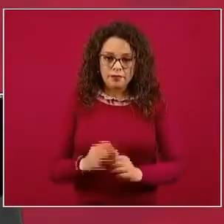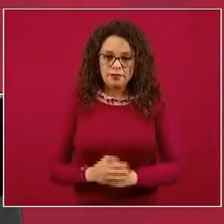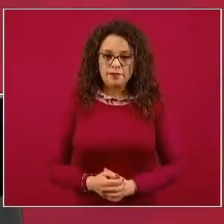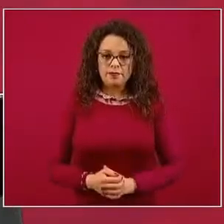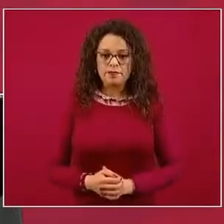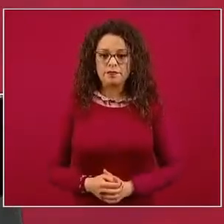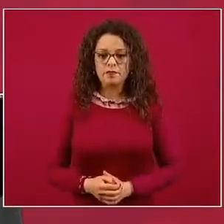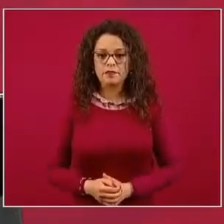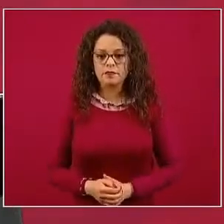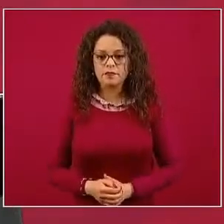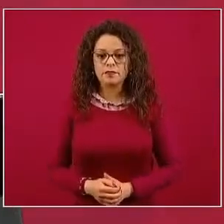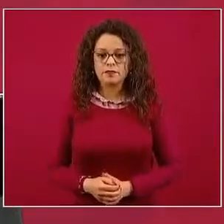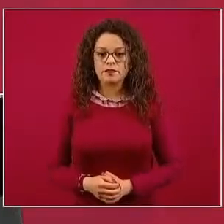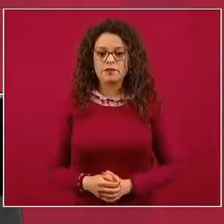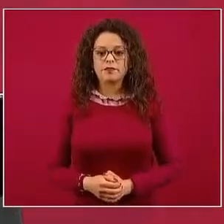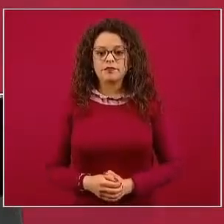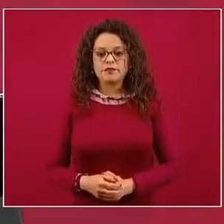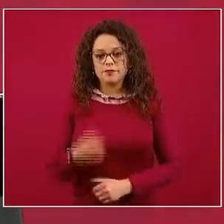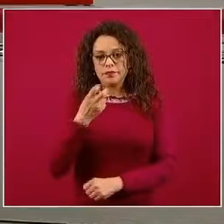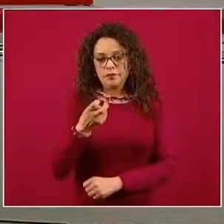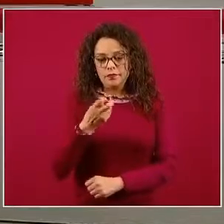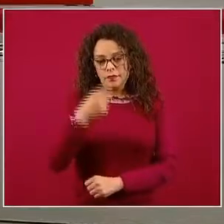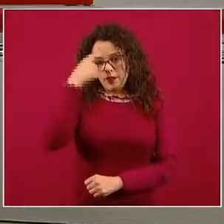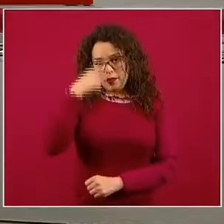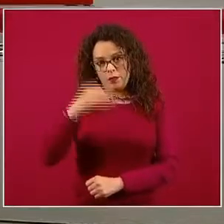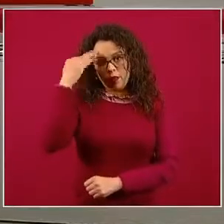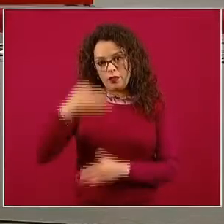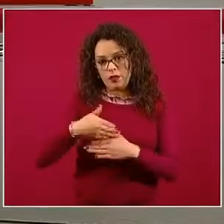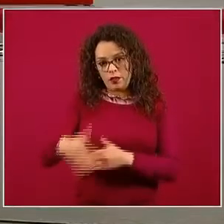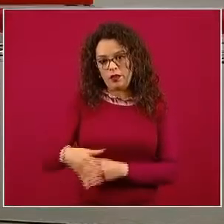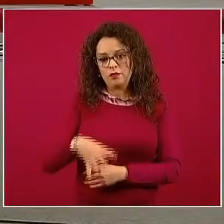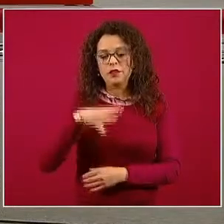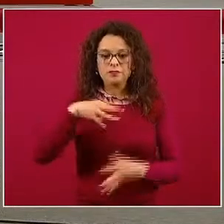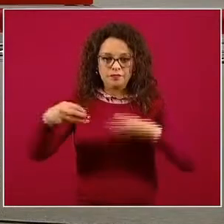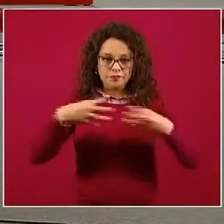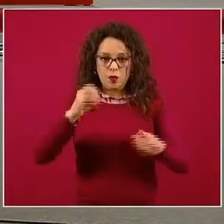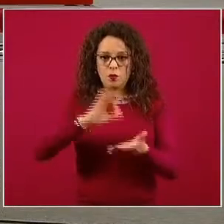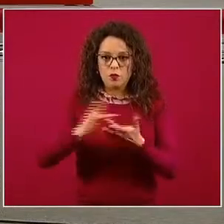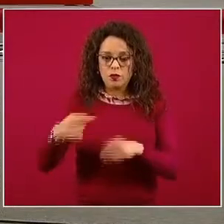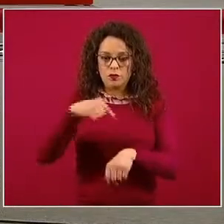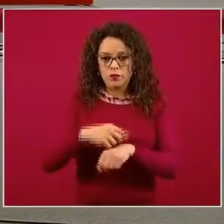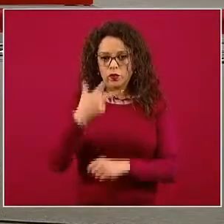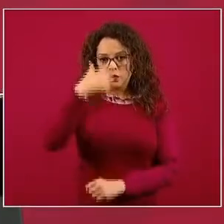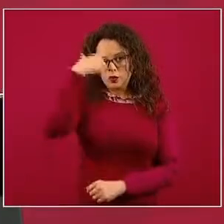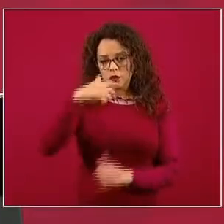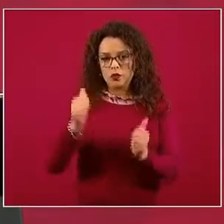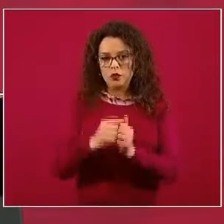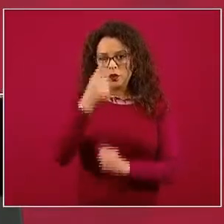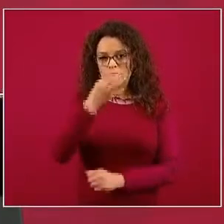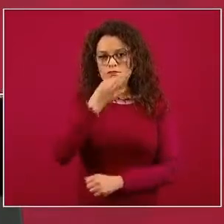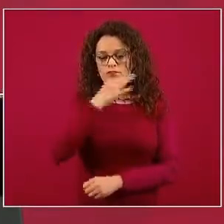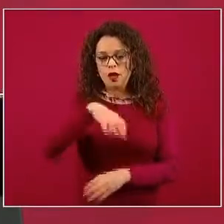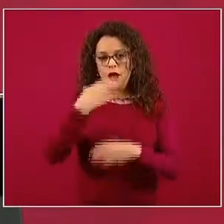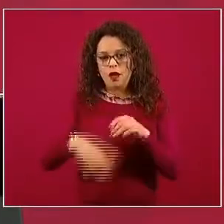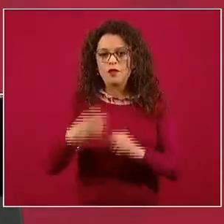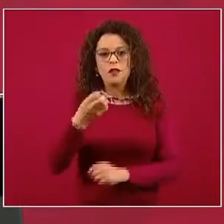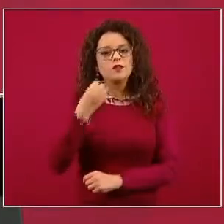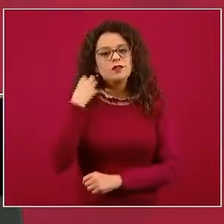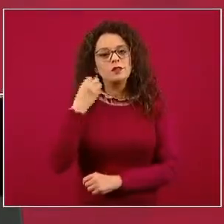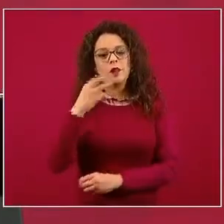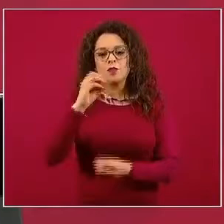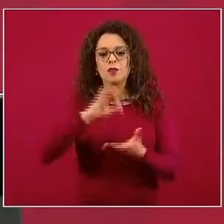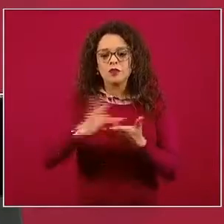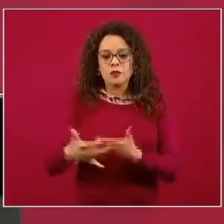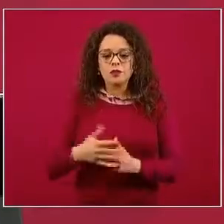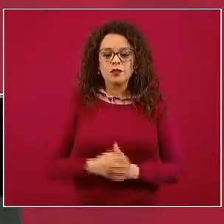encontradas irremediablemente durante la epidemia. Muchas gracias. Son las 20:01. Aquí terminamos. Agradecemos, como